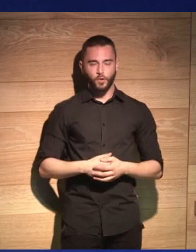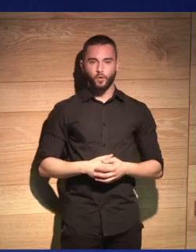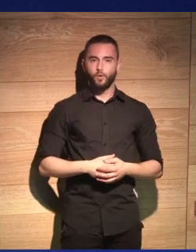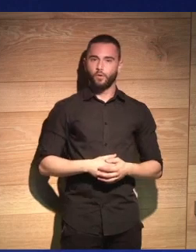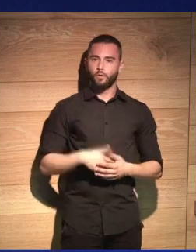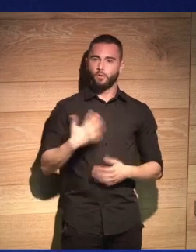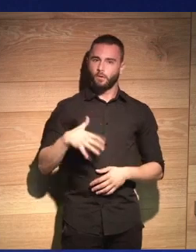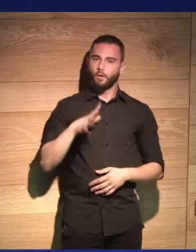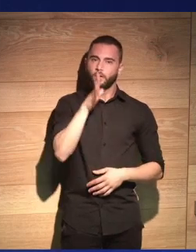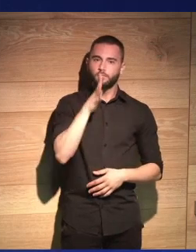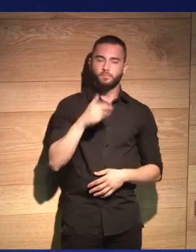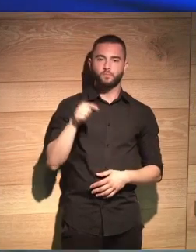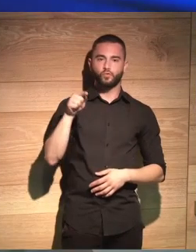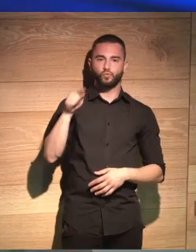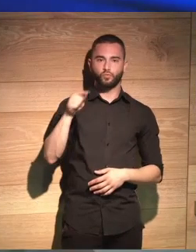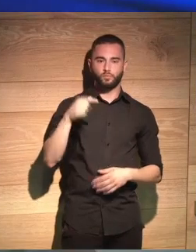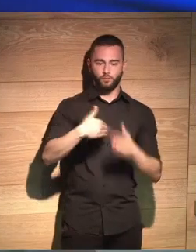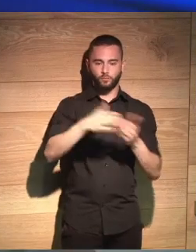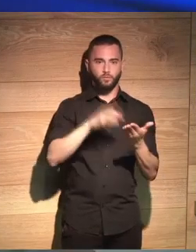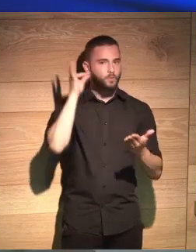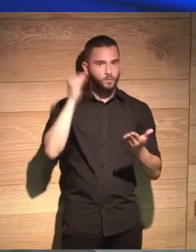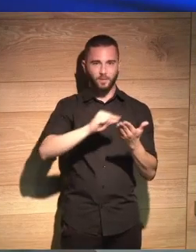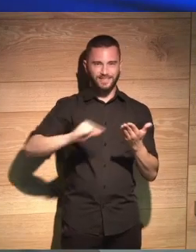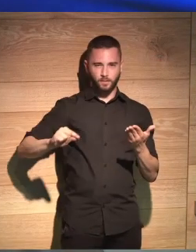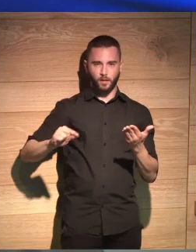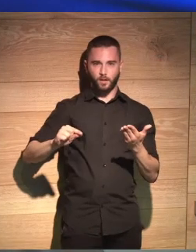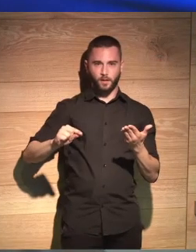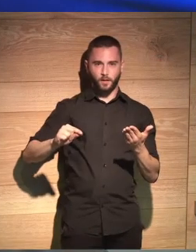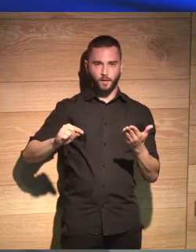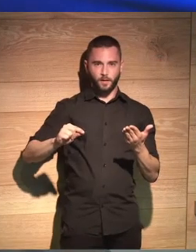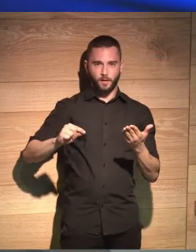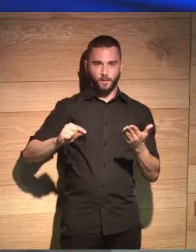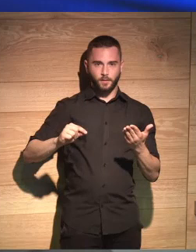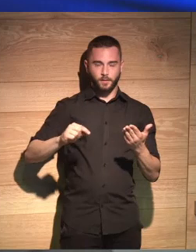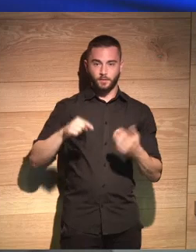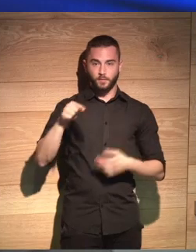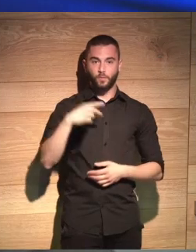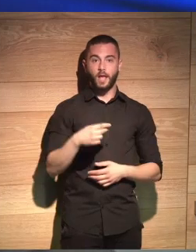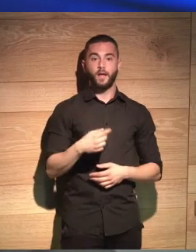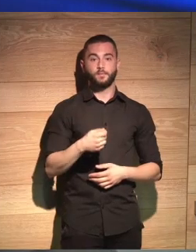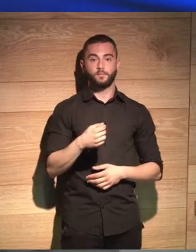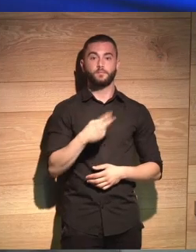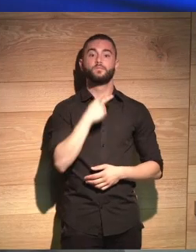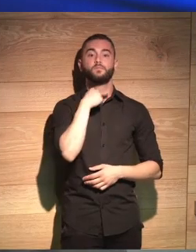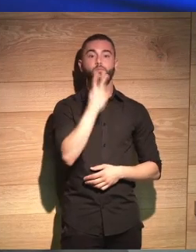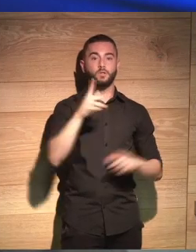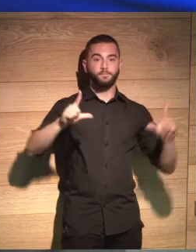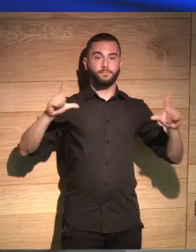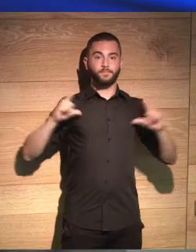o mejor dicho, cómo describe la narradora, la narradora protagonista, ese silencio que se